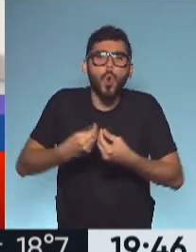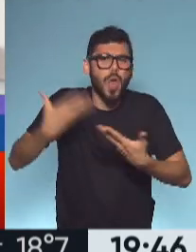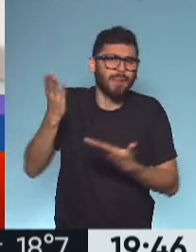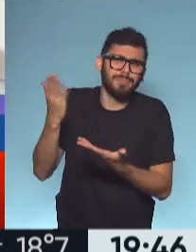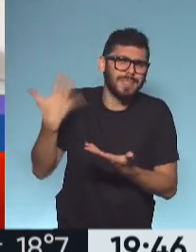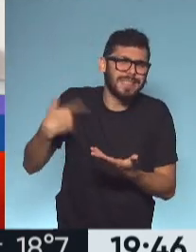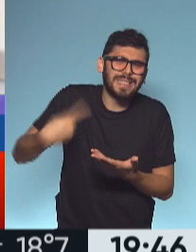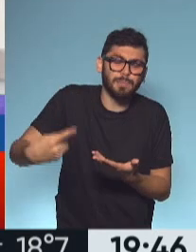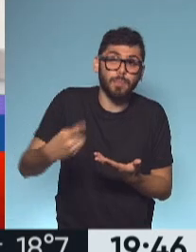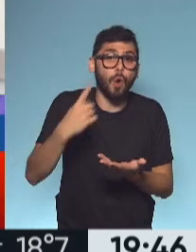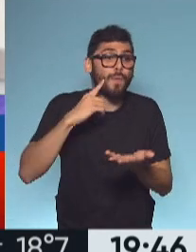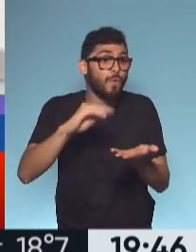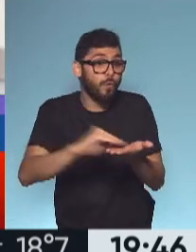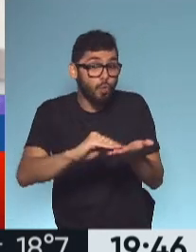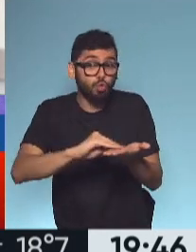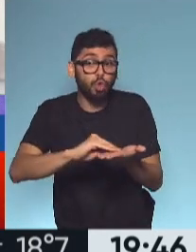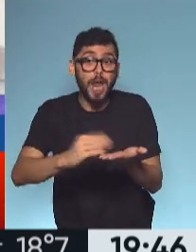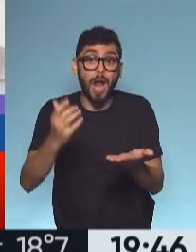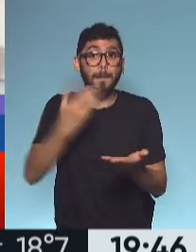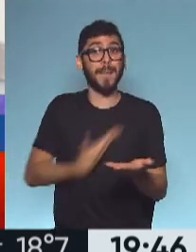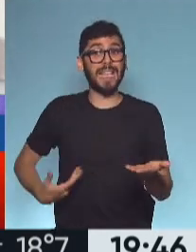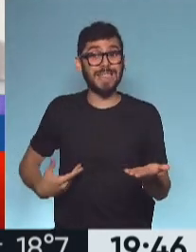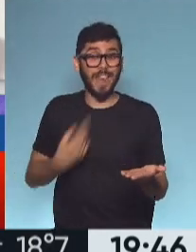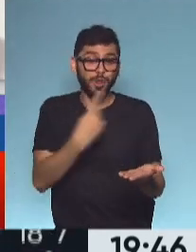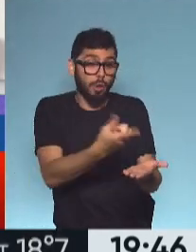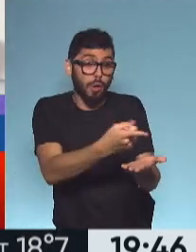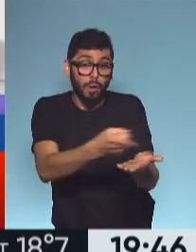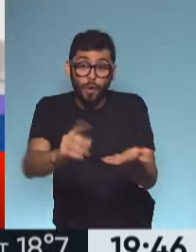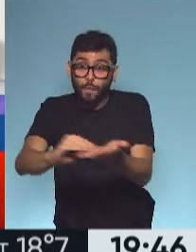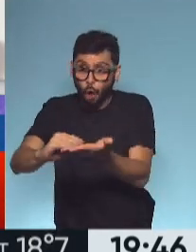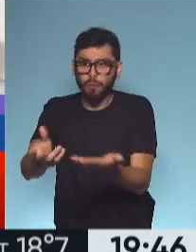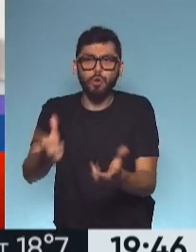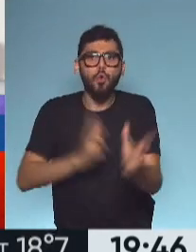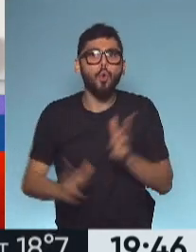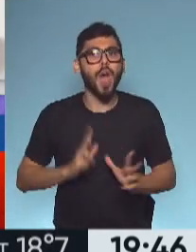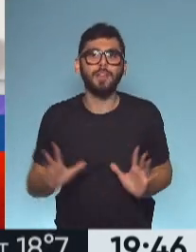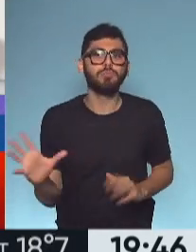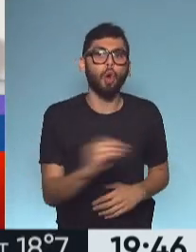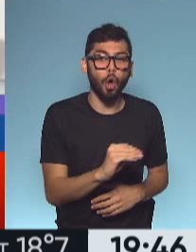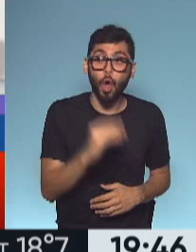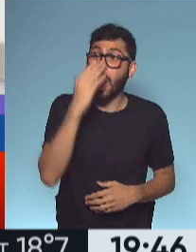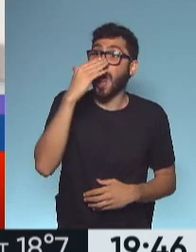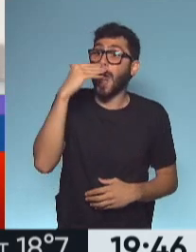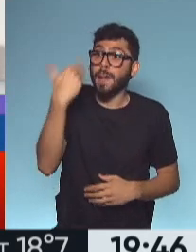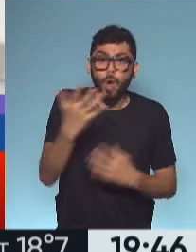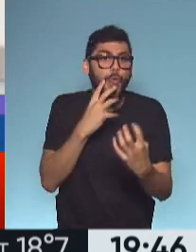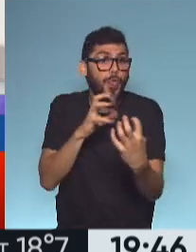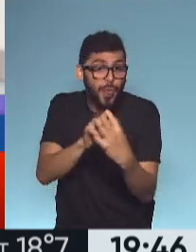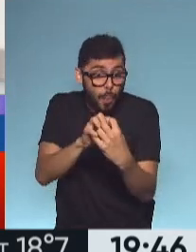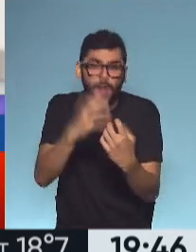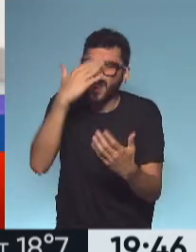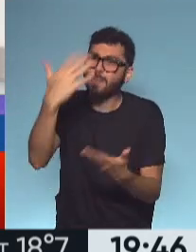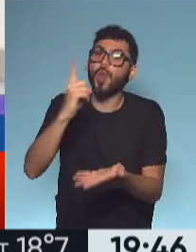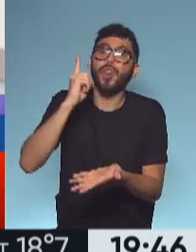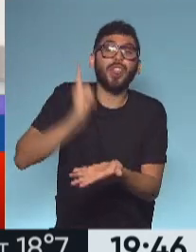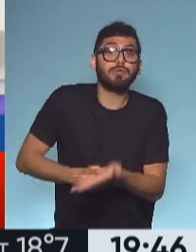le planteen la agenda que consideran que es mejor. Luego, los debates se saldan al momento de adoptar la decisión, y quien toma las decisiones